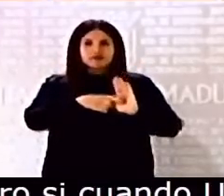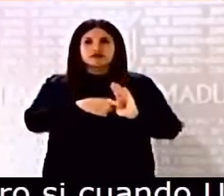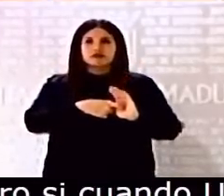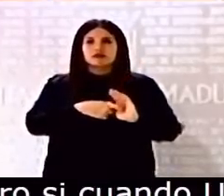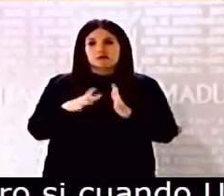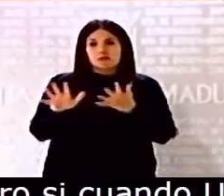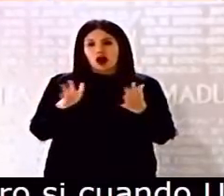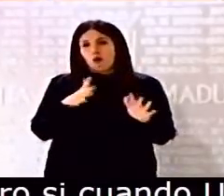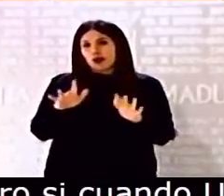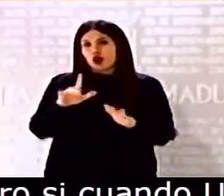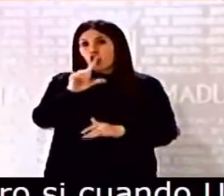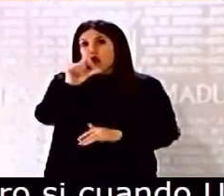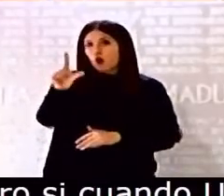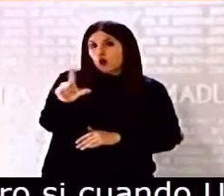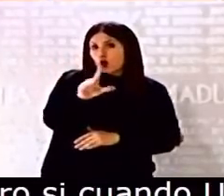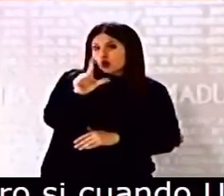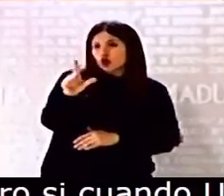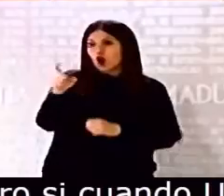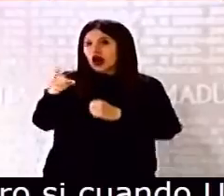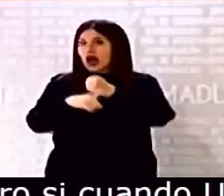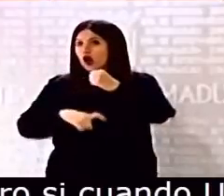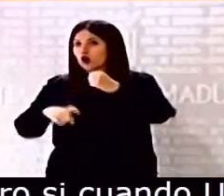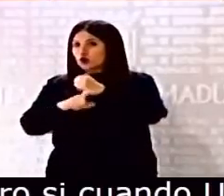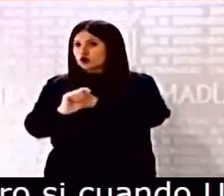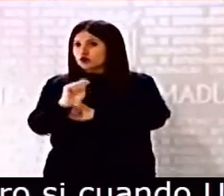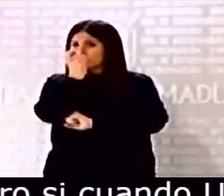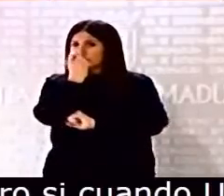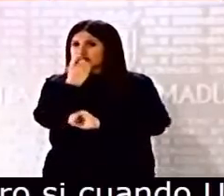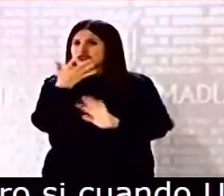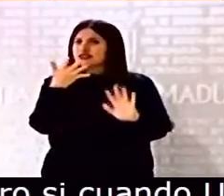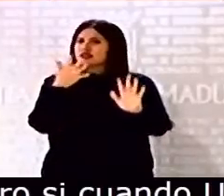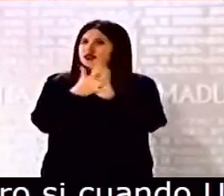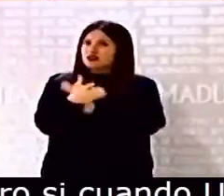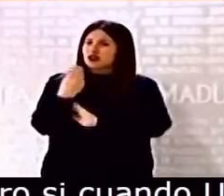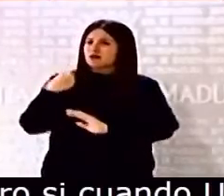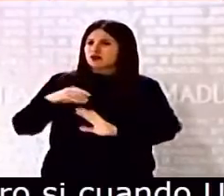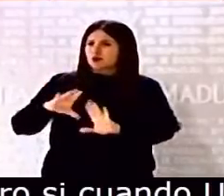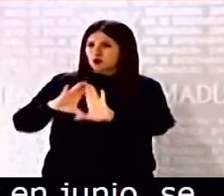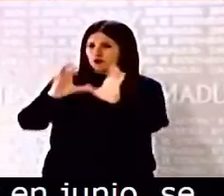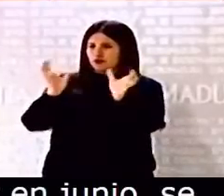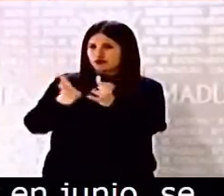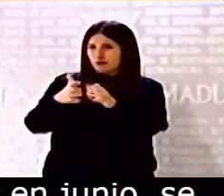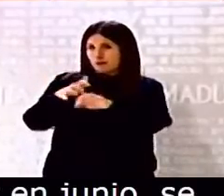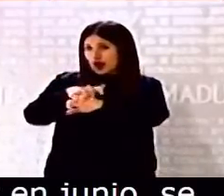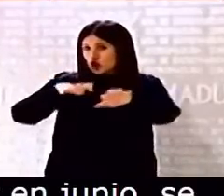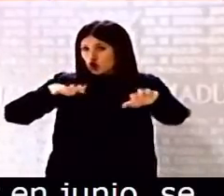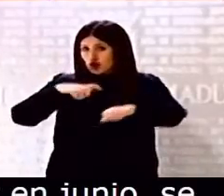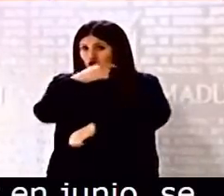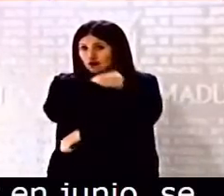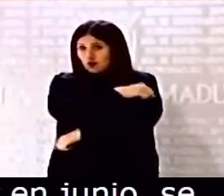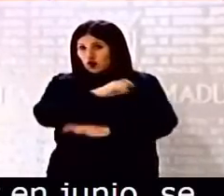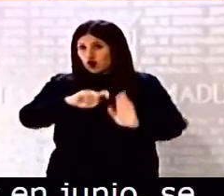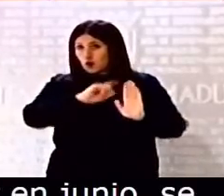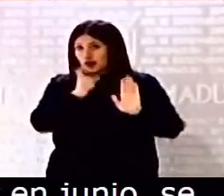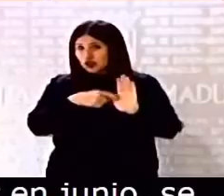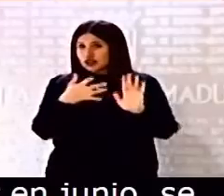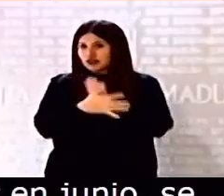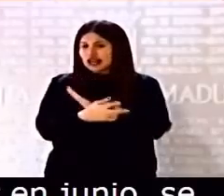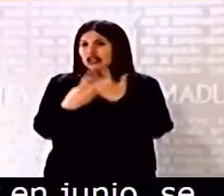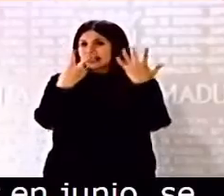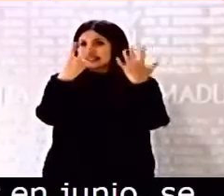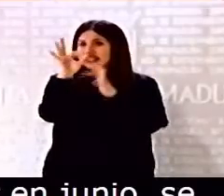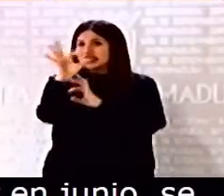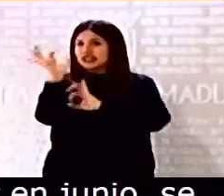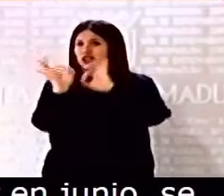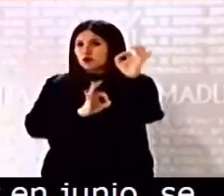de julio y mediados de agosto, ¿esa inmunidad del rebaño usted se está refiriendo, y perdone que le hago la pregunta, al 70% de